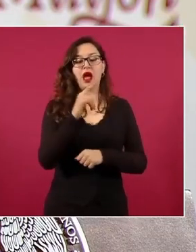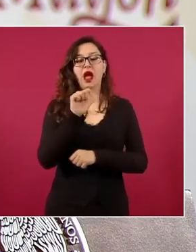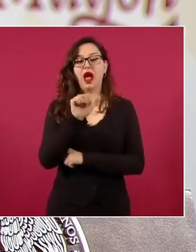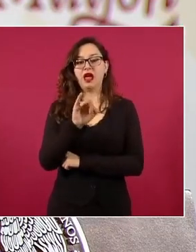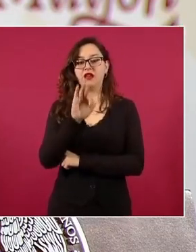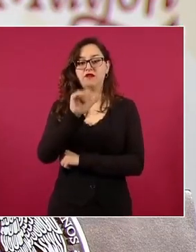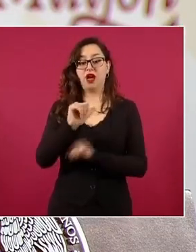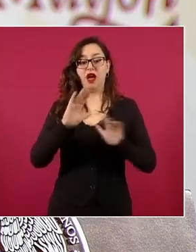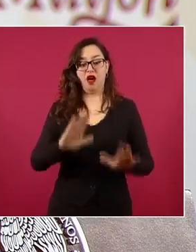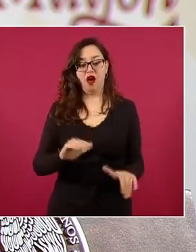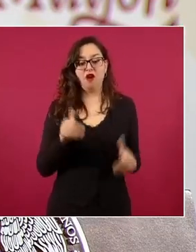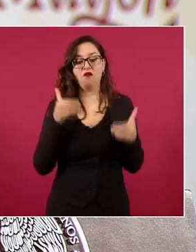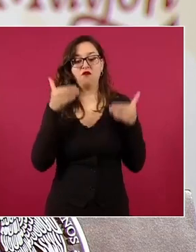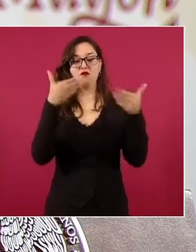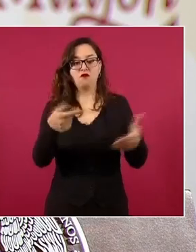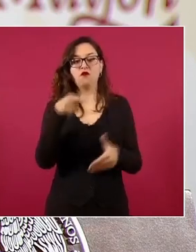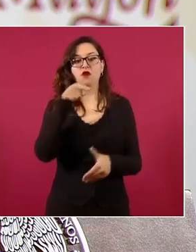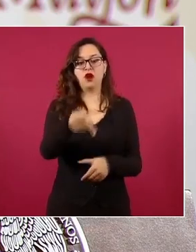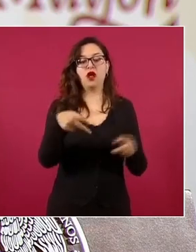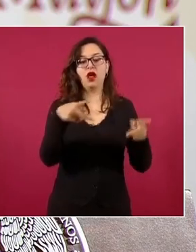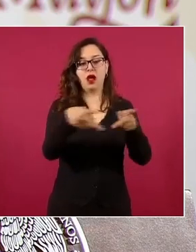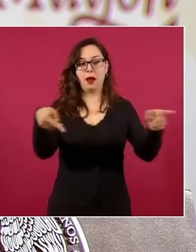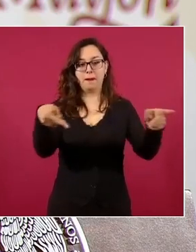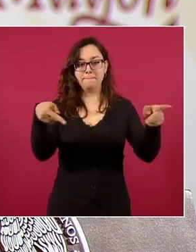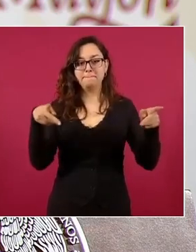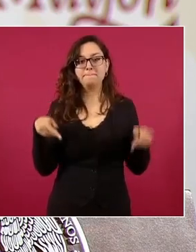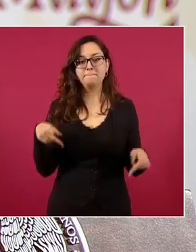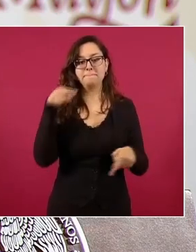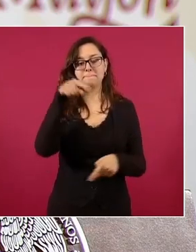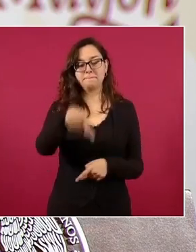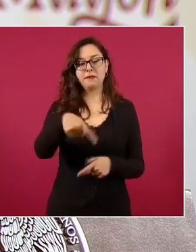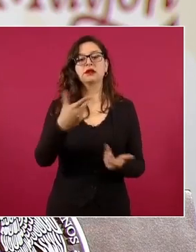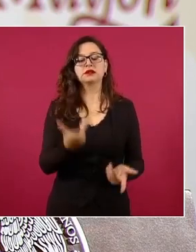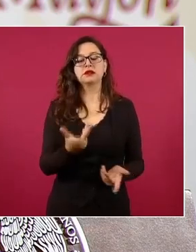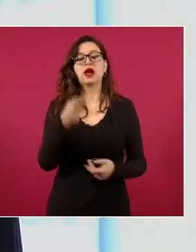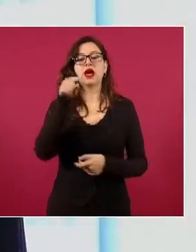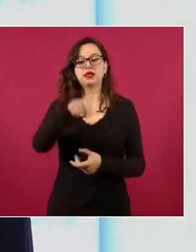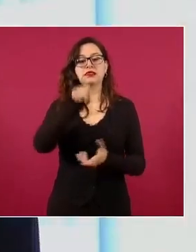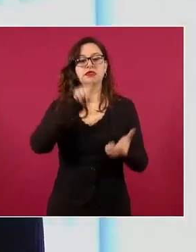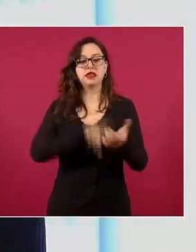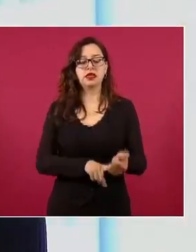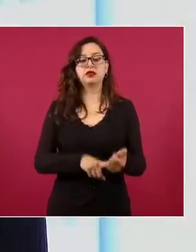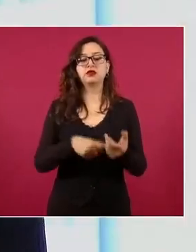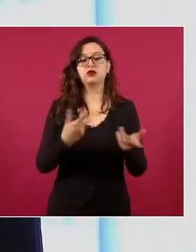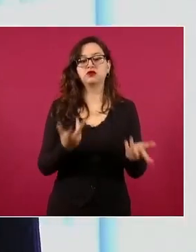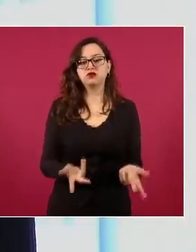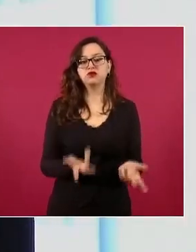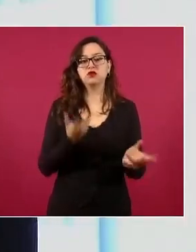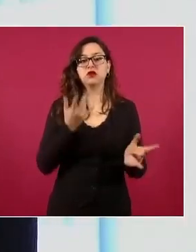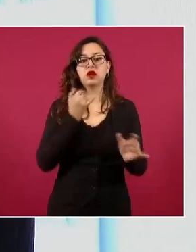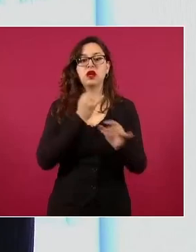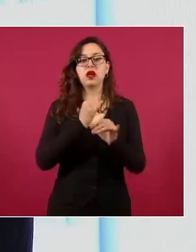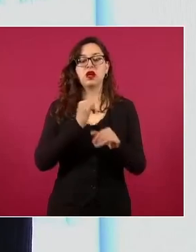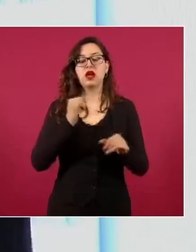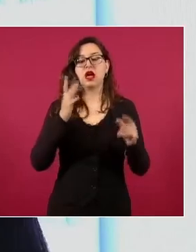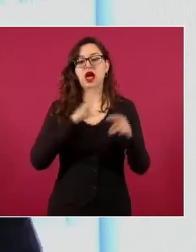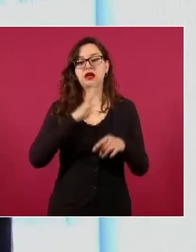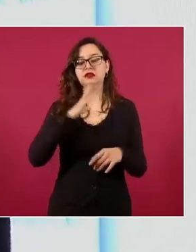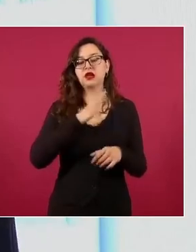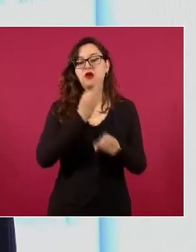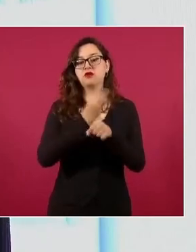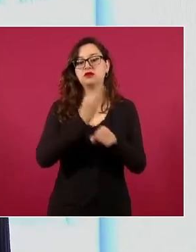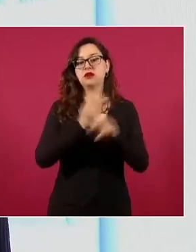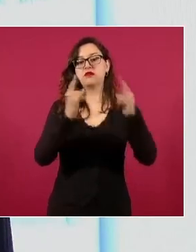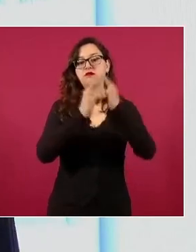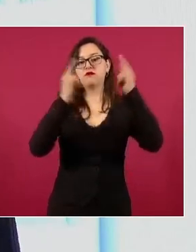la Aifa, precisamente en la Plaza Mexicana del Edificio Nacional de Pasajeros, está montada la Internacional Feria de la Mezclilla.